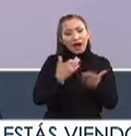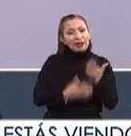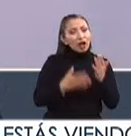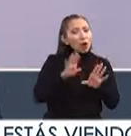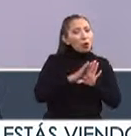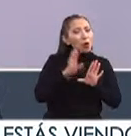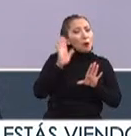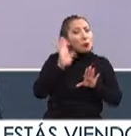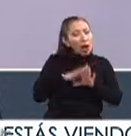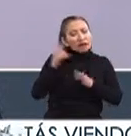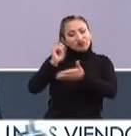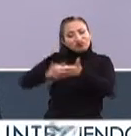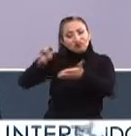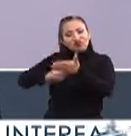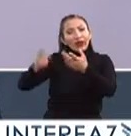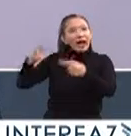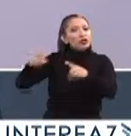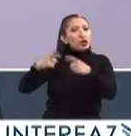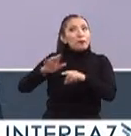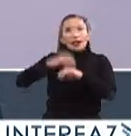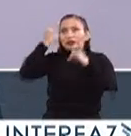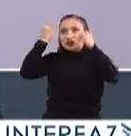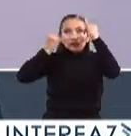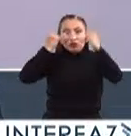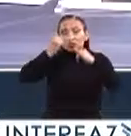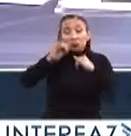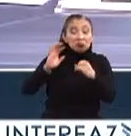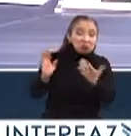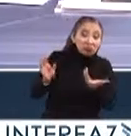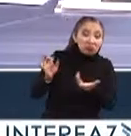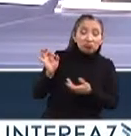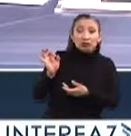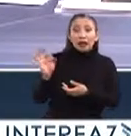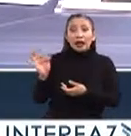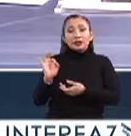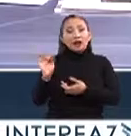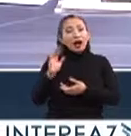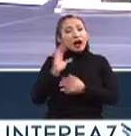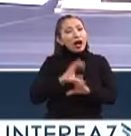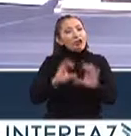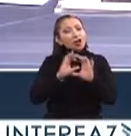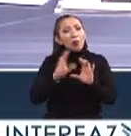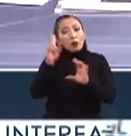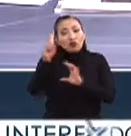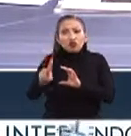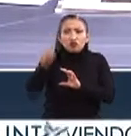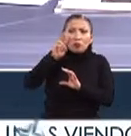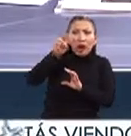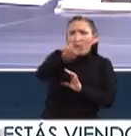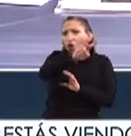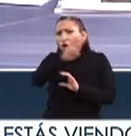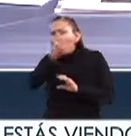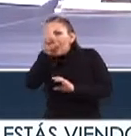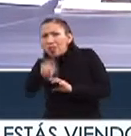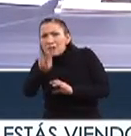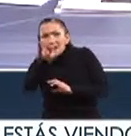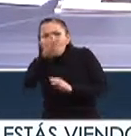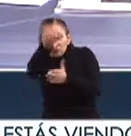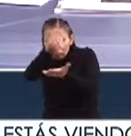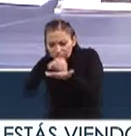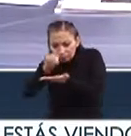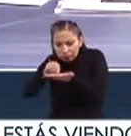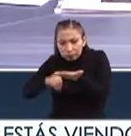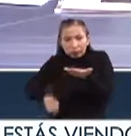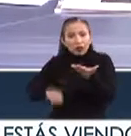nuevas canciones y canciones que de alguna manera tengan que ver con la realidad, ¿no? Y creo que en